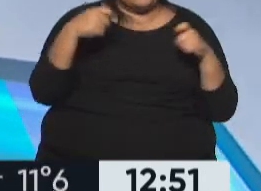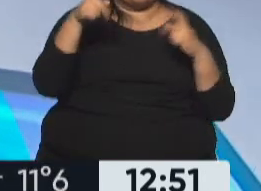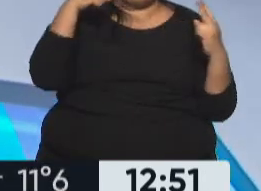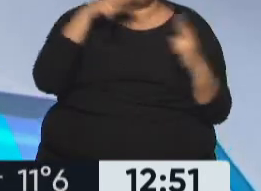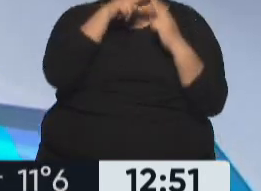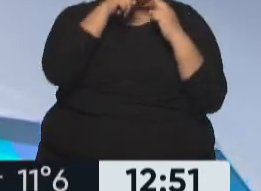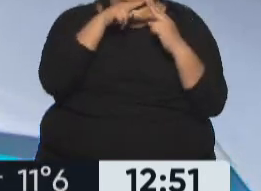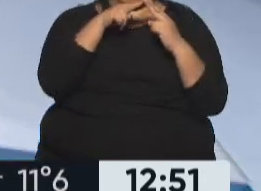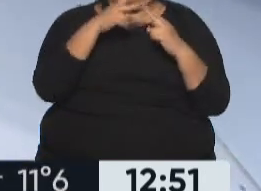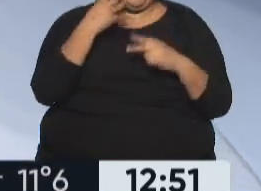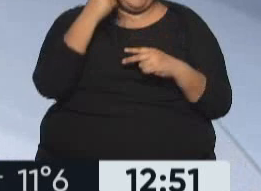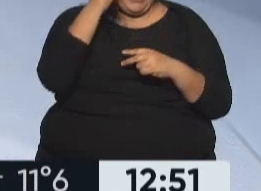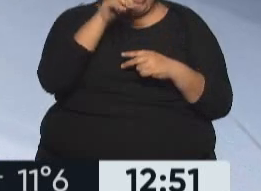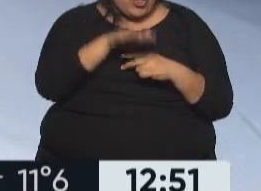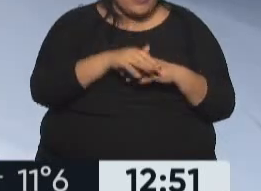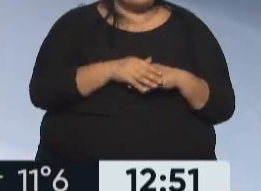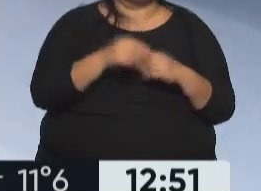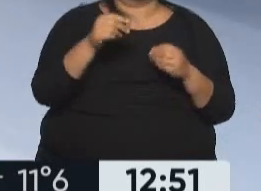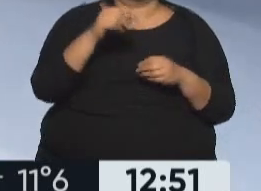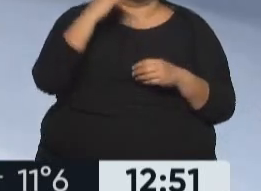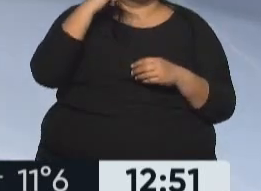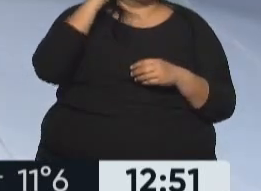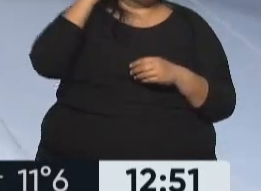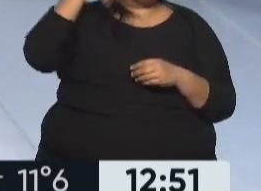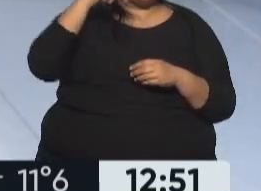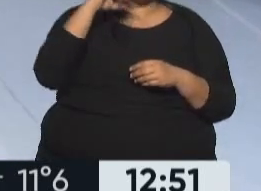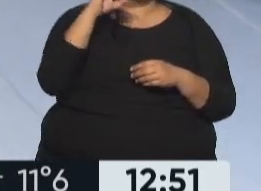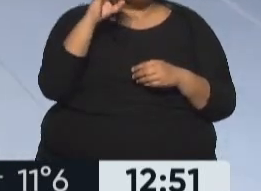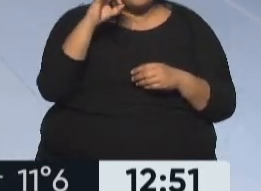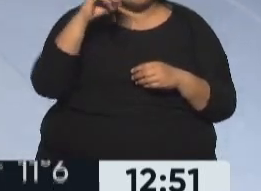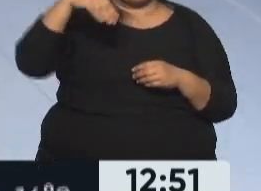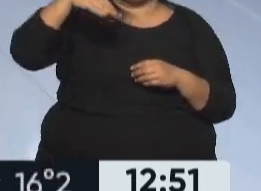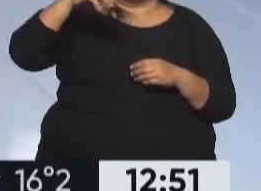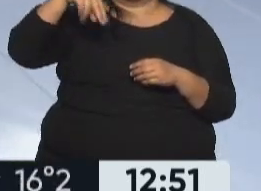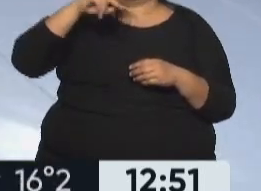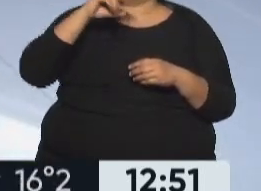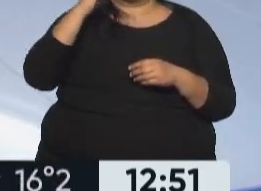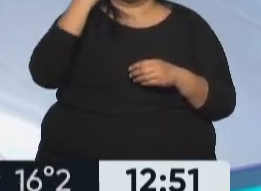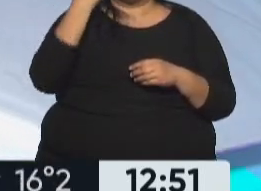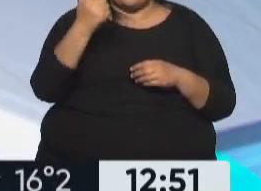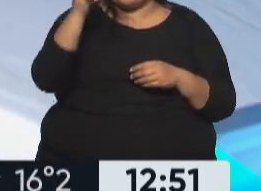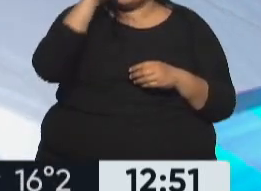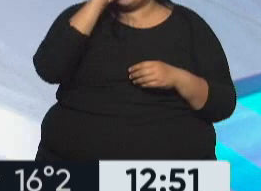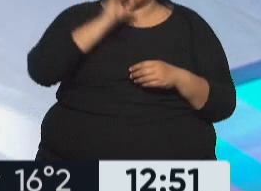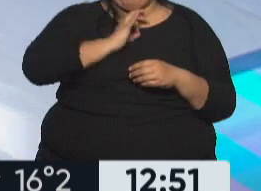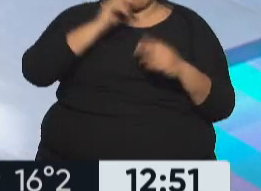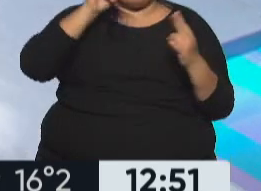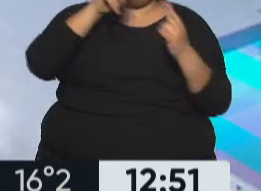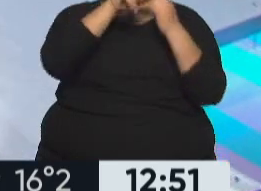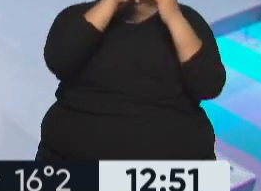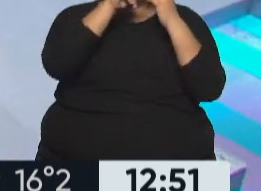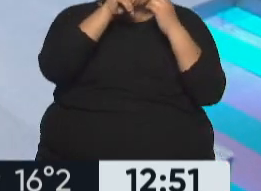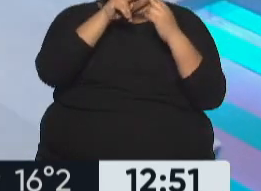su nieto. Exactamente, Ignacio Guido Montoya Carlotto, 7 años de ese reencuentro, un encuentro